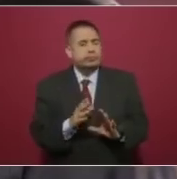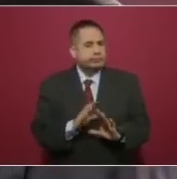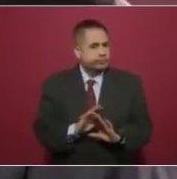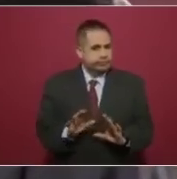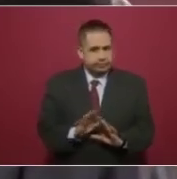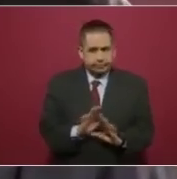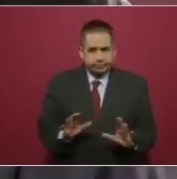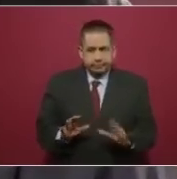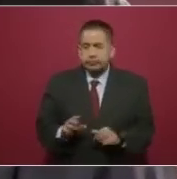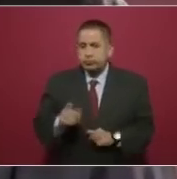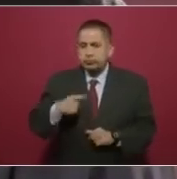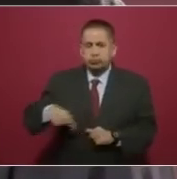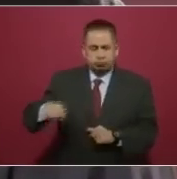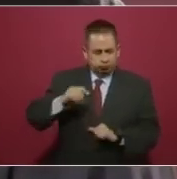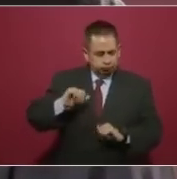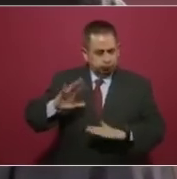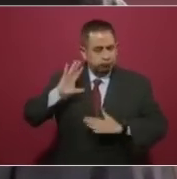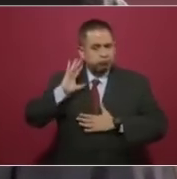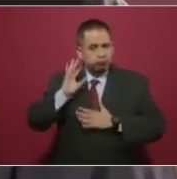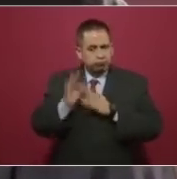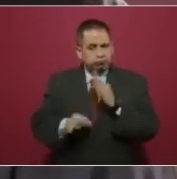Los compromisos se cumplen.